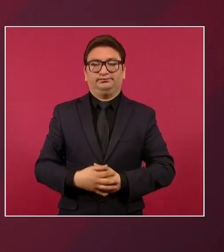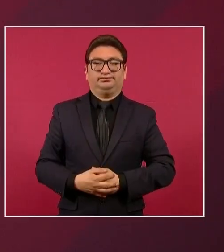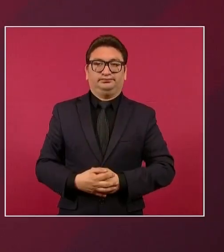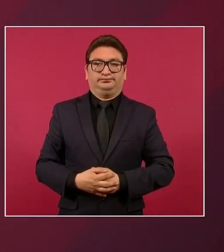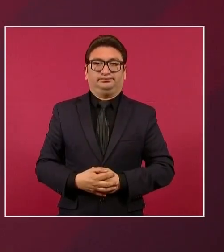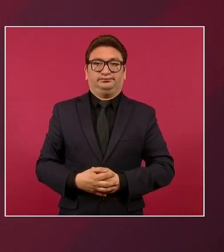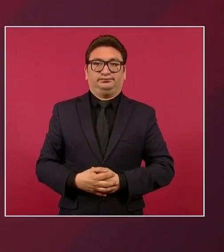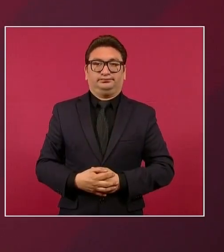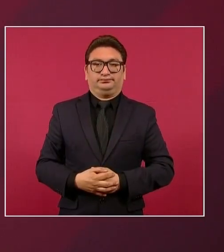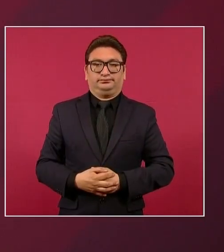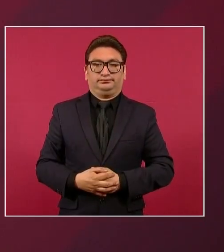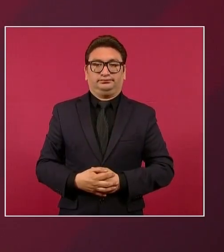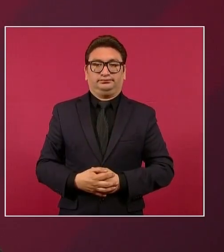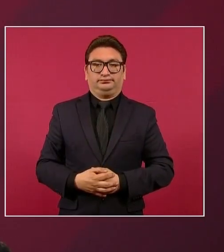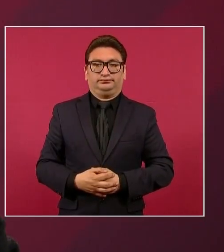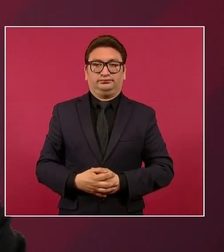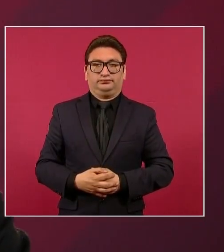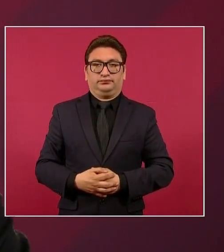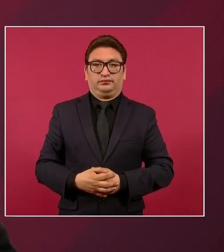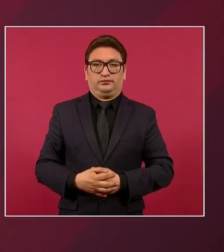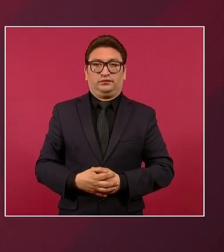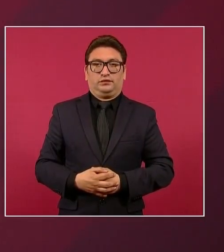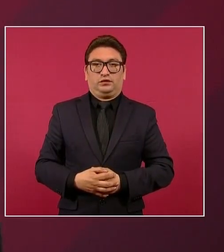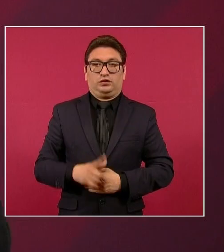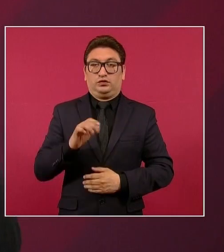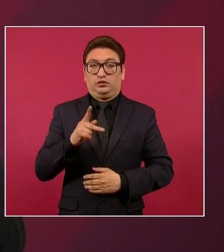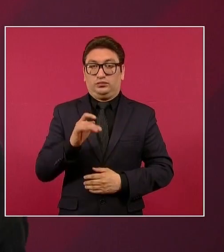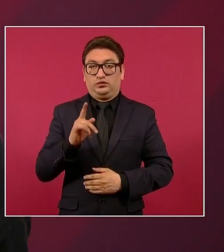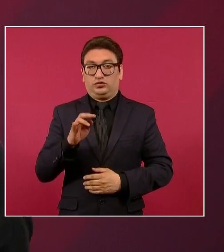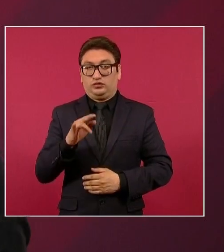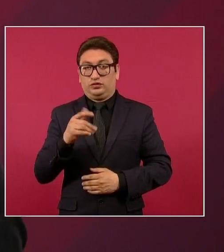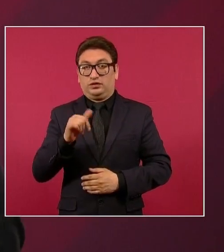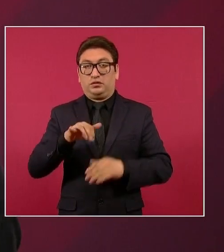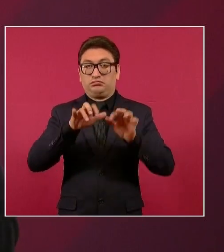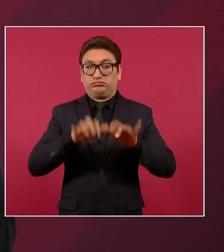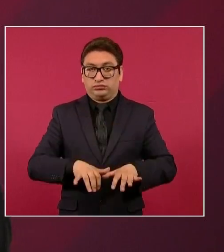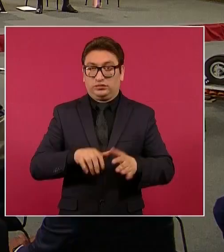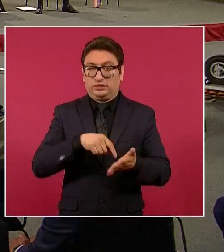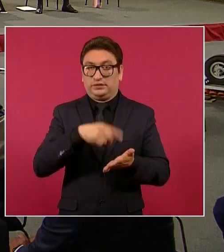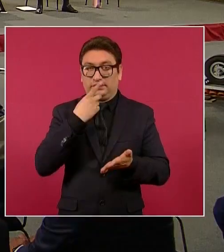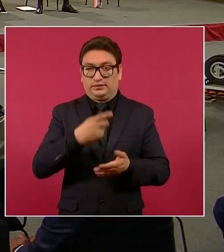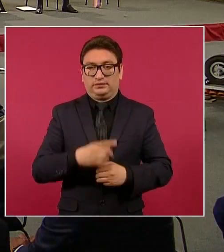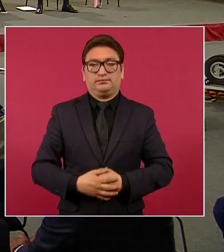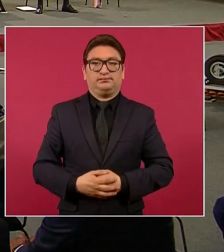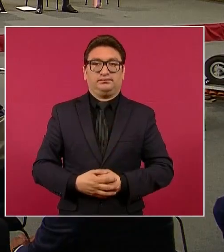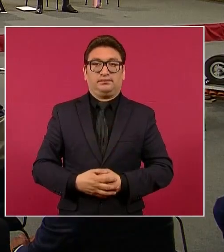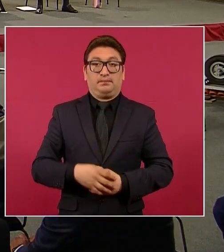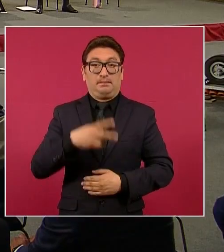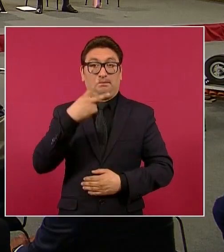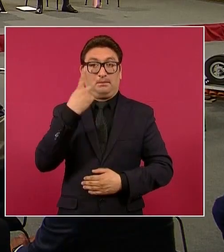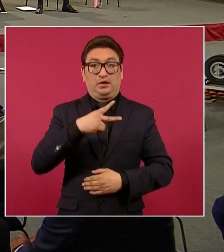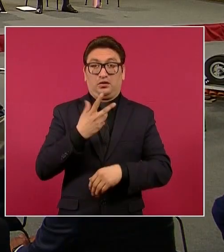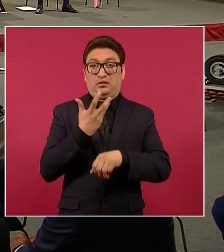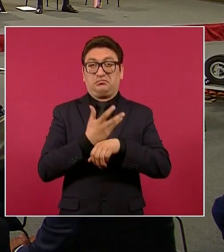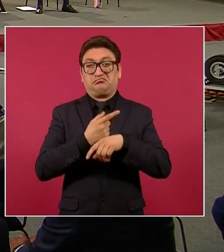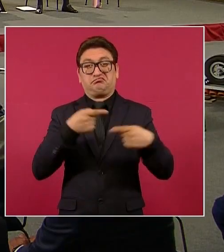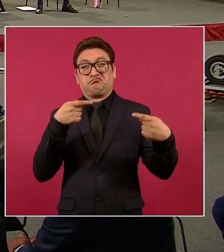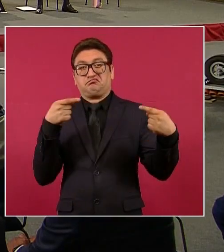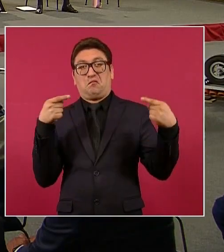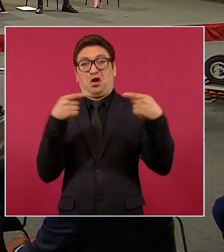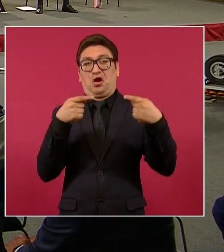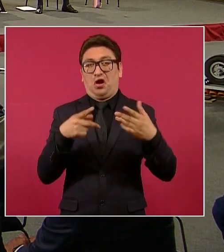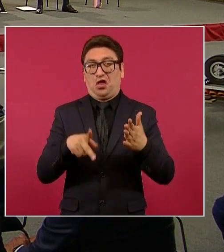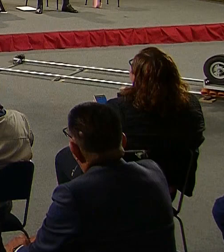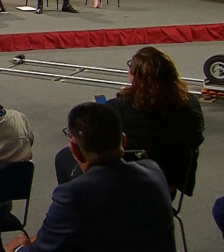país. López Dóriga escribió: ¿viene otro conflicto entre México y Estados Unidos?